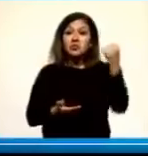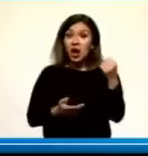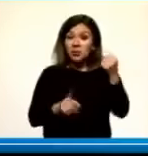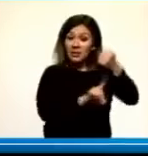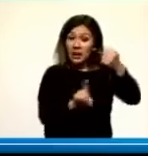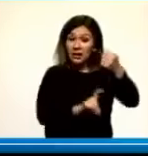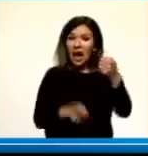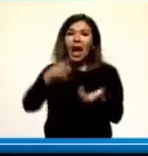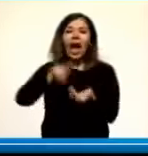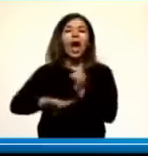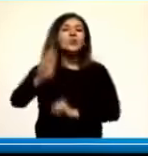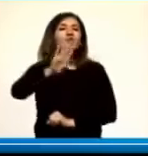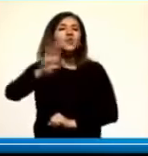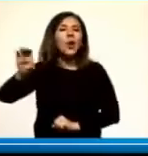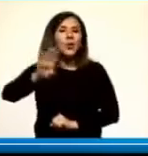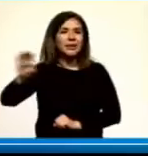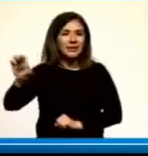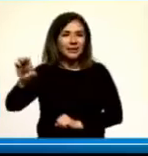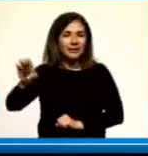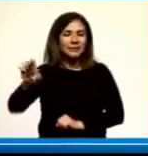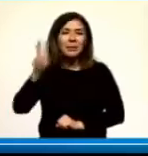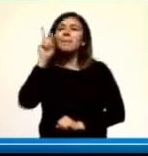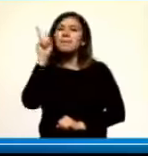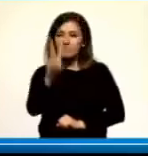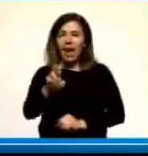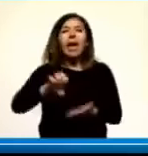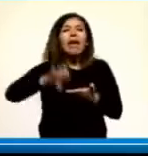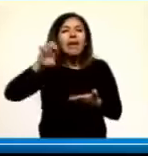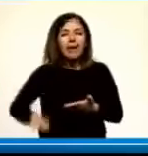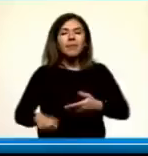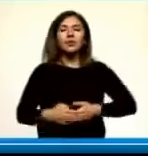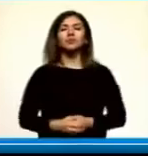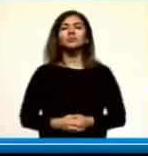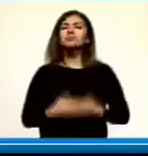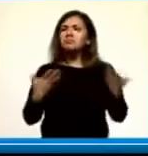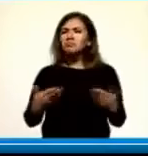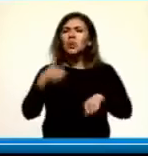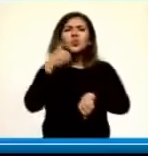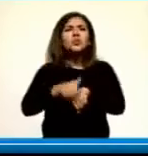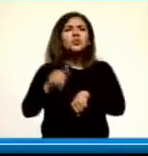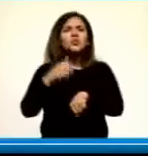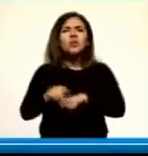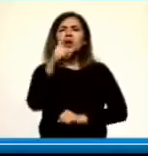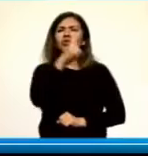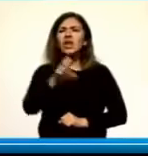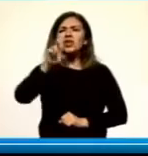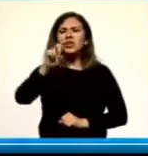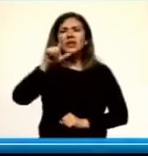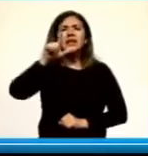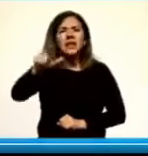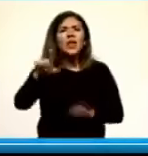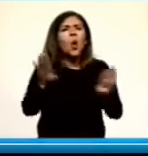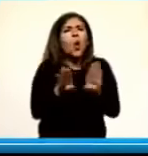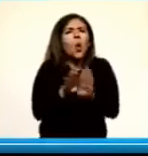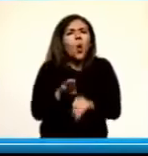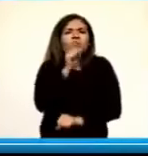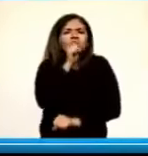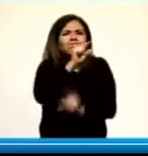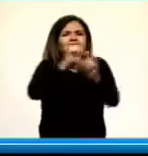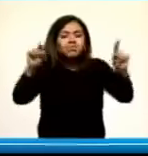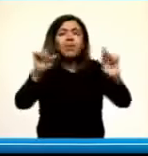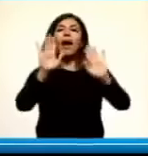centenas son 900 unidades. Veamos unos ejemplos. ¿Cómo se forma el número 137? Para ello vamos a